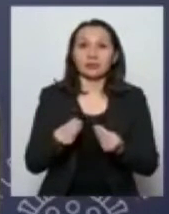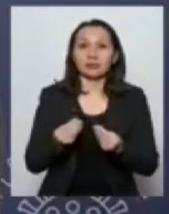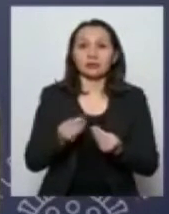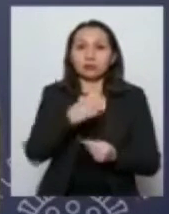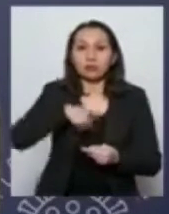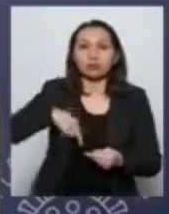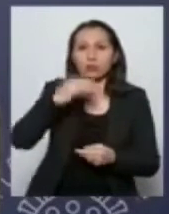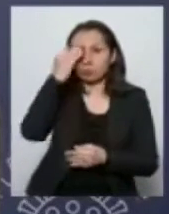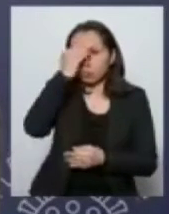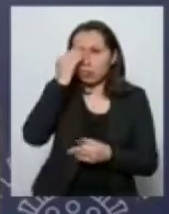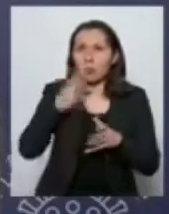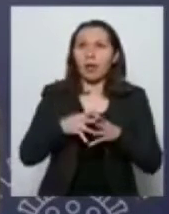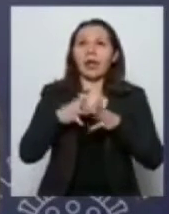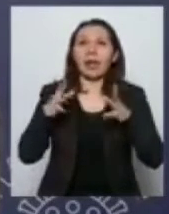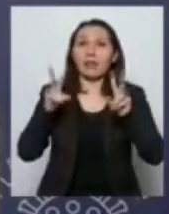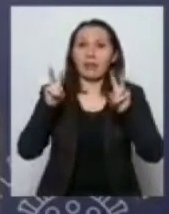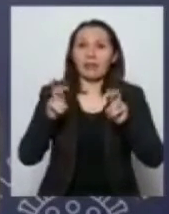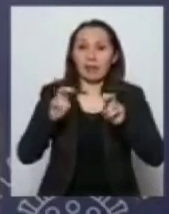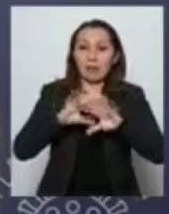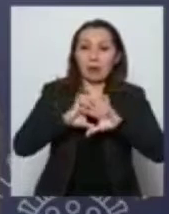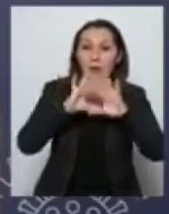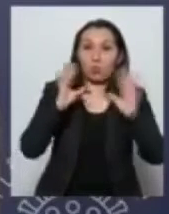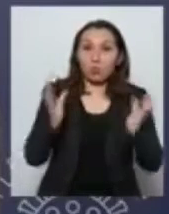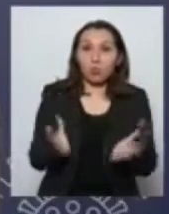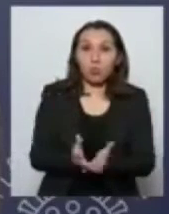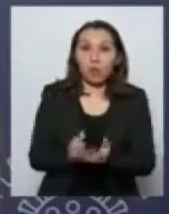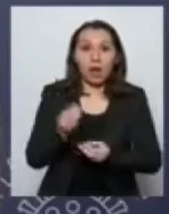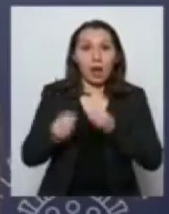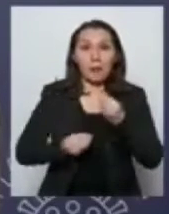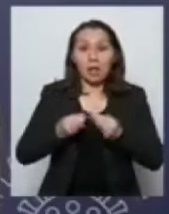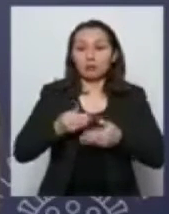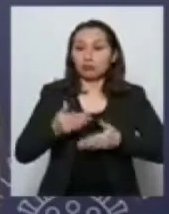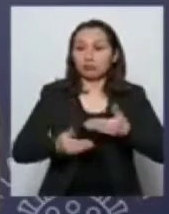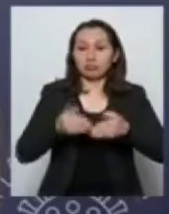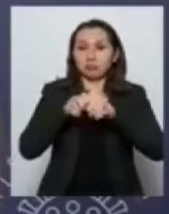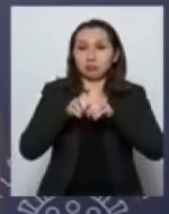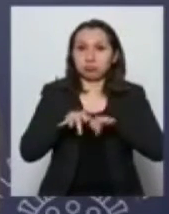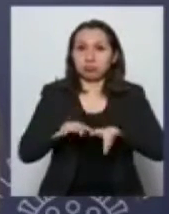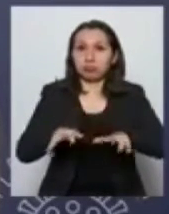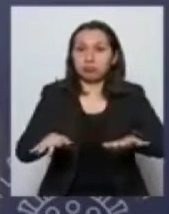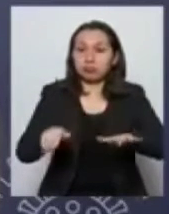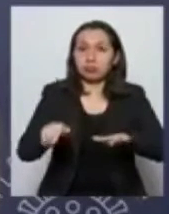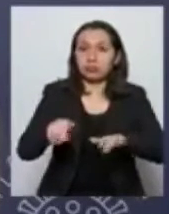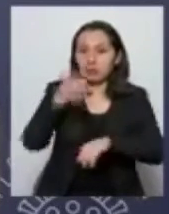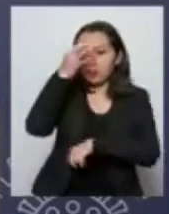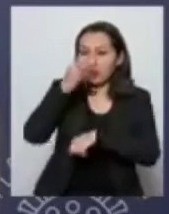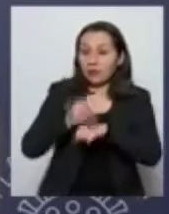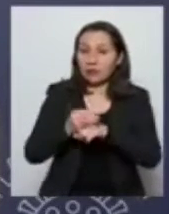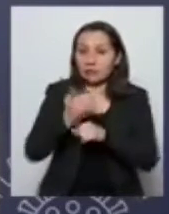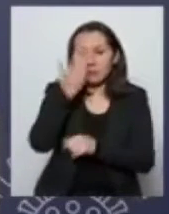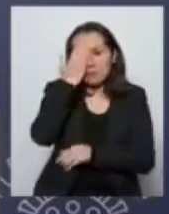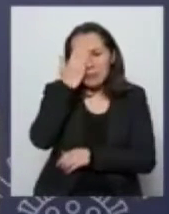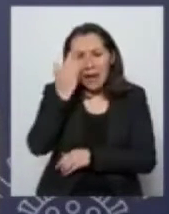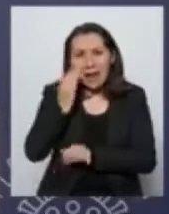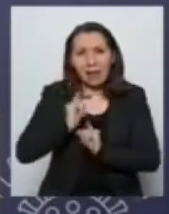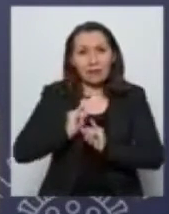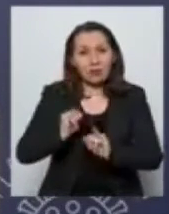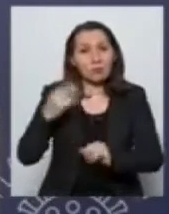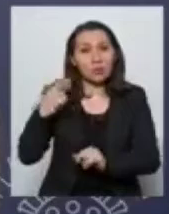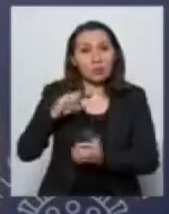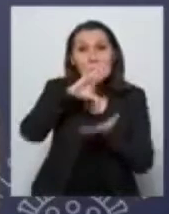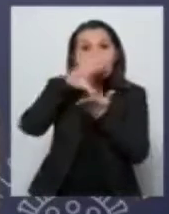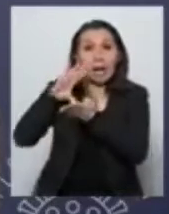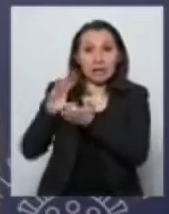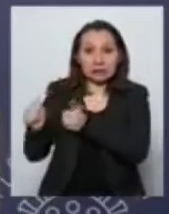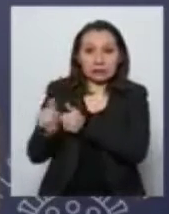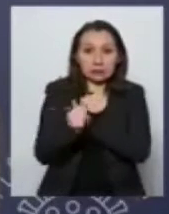evidentemente nos preocupa enormemente el contexto mundial que, en que se está desarrollando esta pandemia. Tenemos malas noticias de